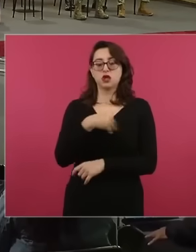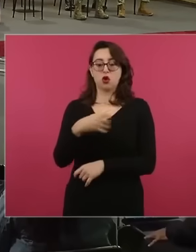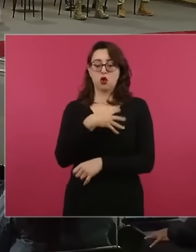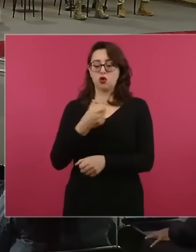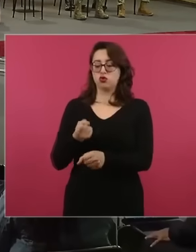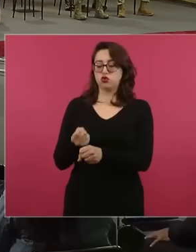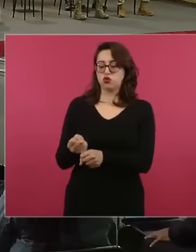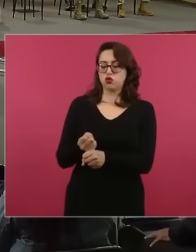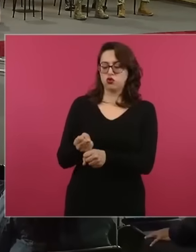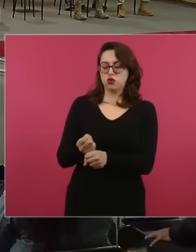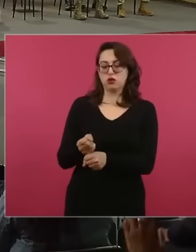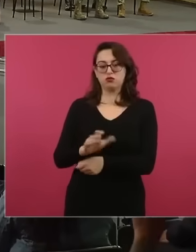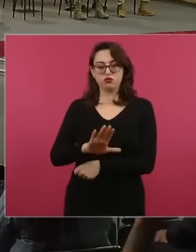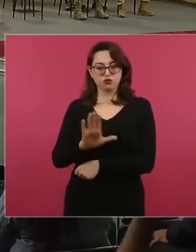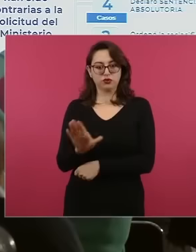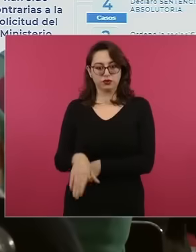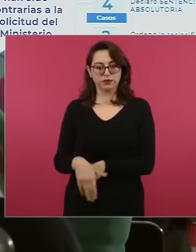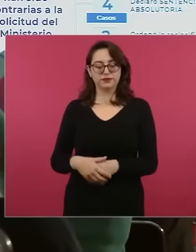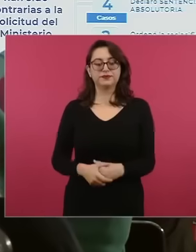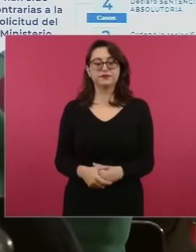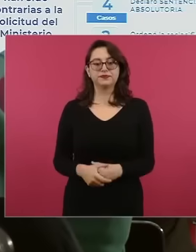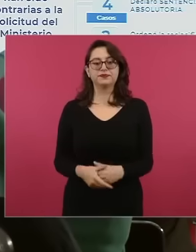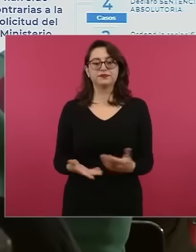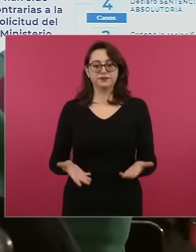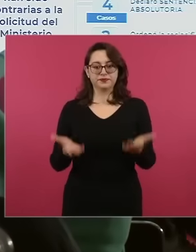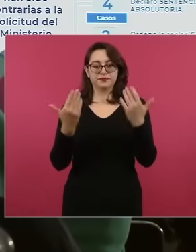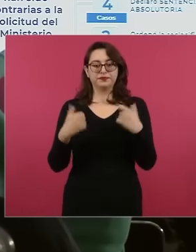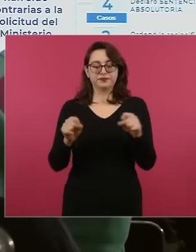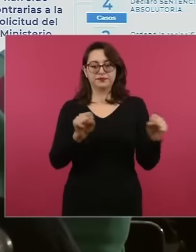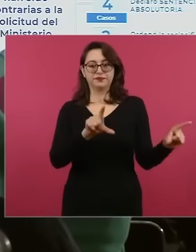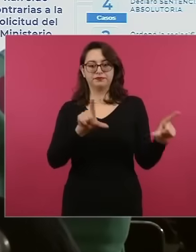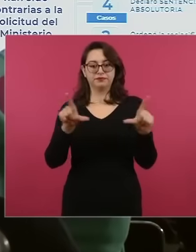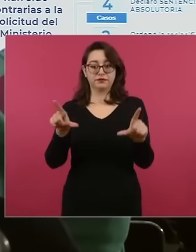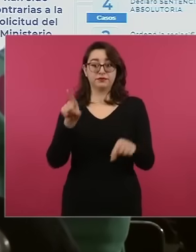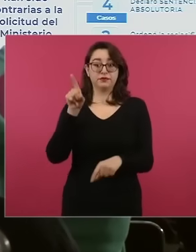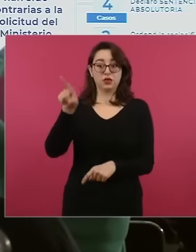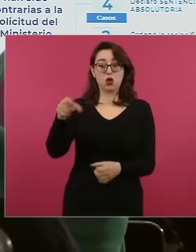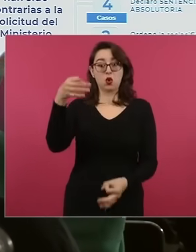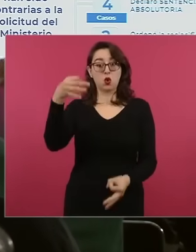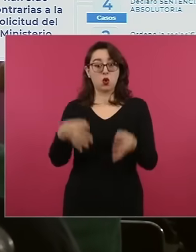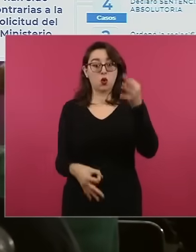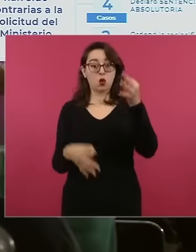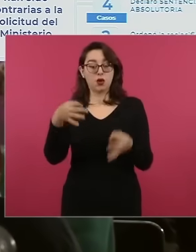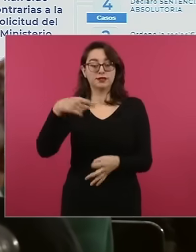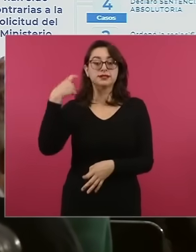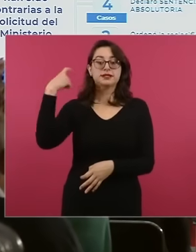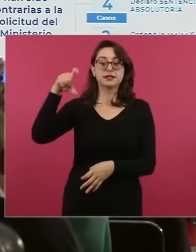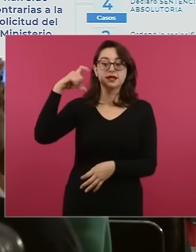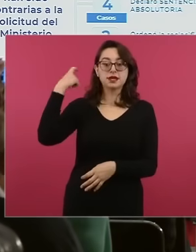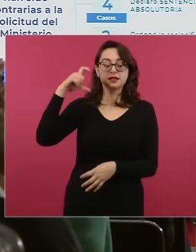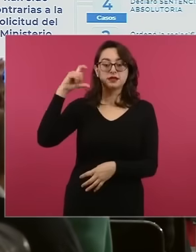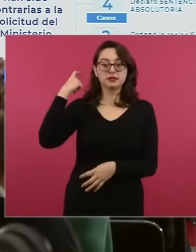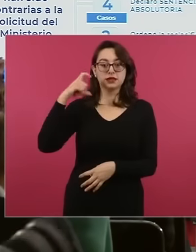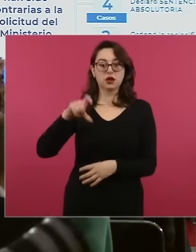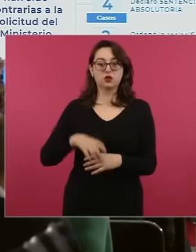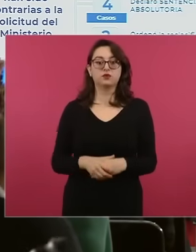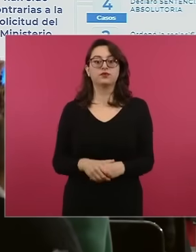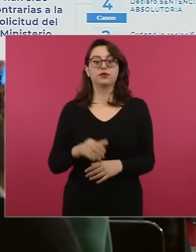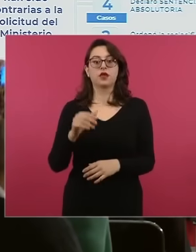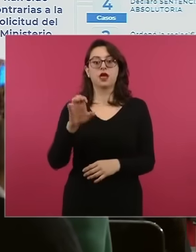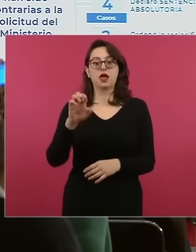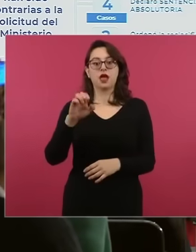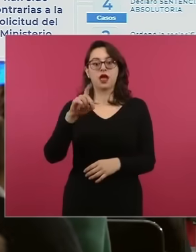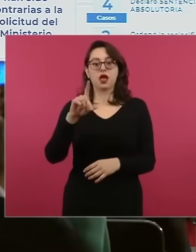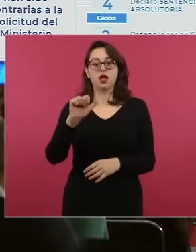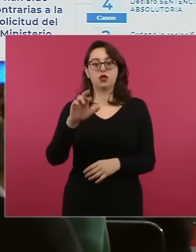el primer caso del juez de control en Querétaro Eduardo Alberto Osorio rosado su actuación ha motivado